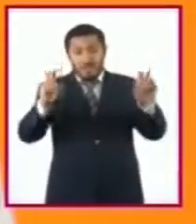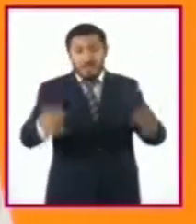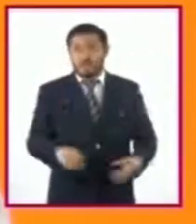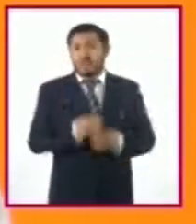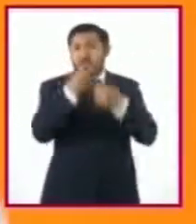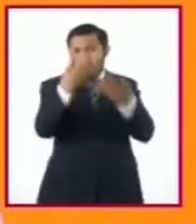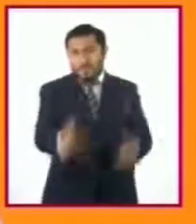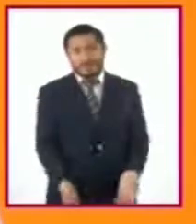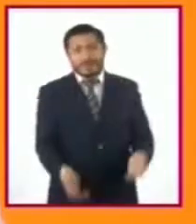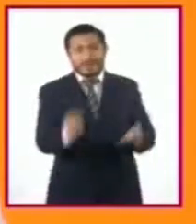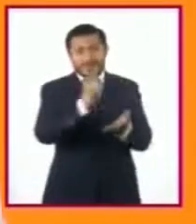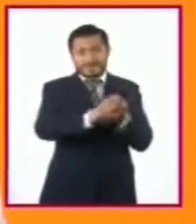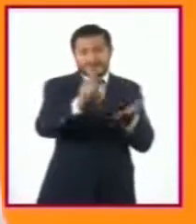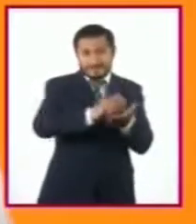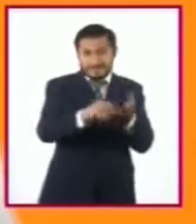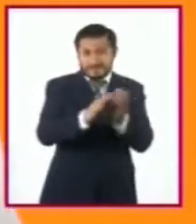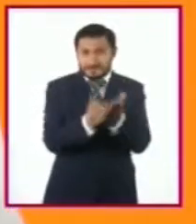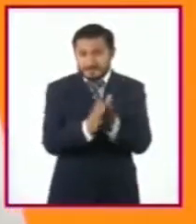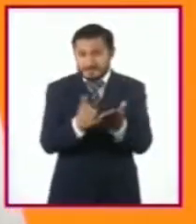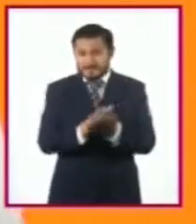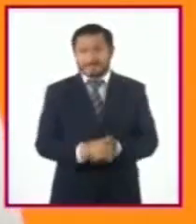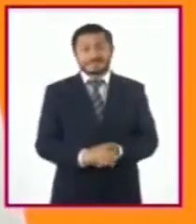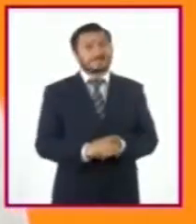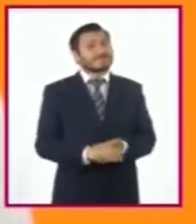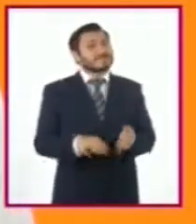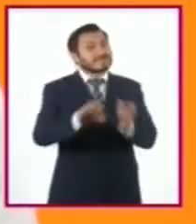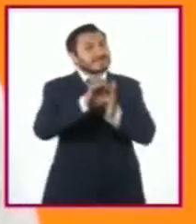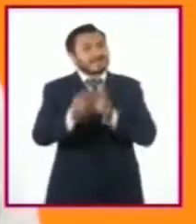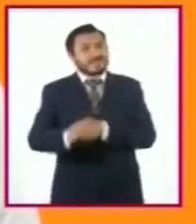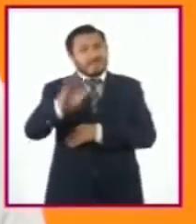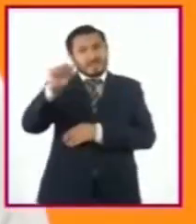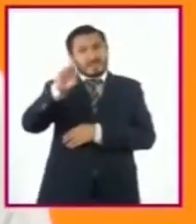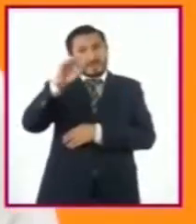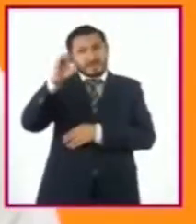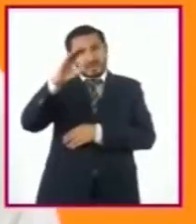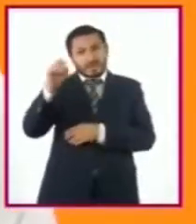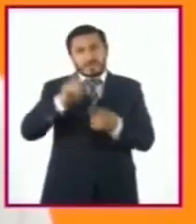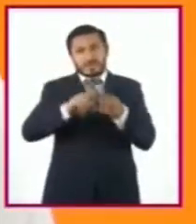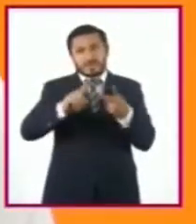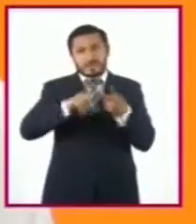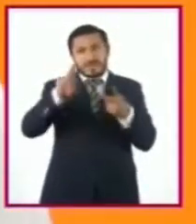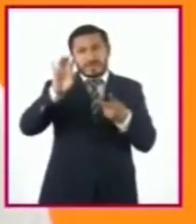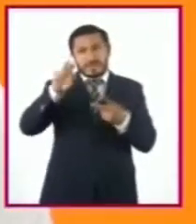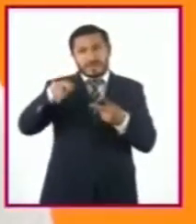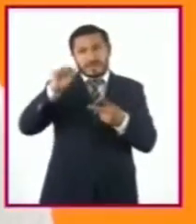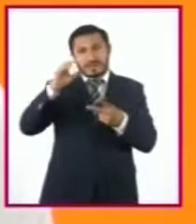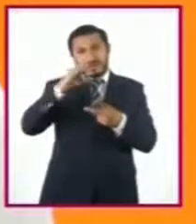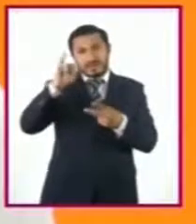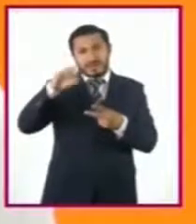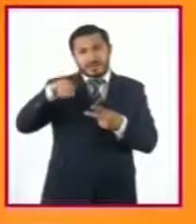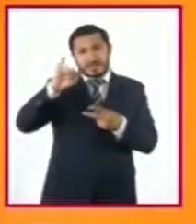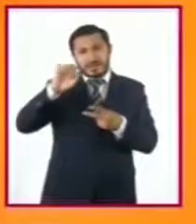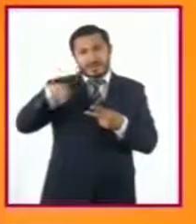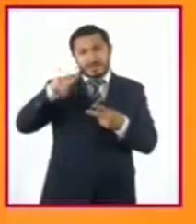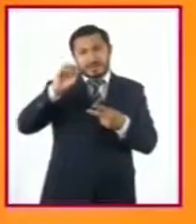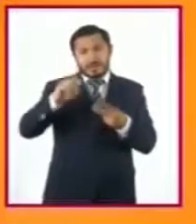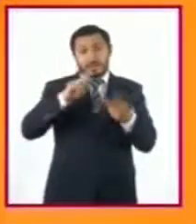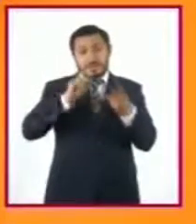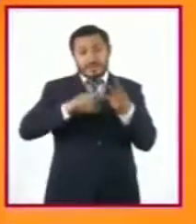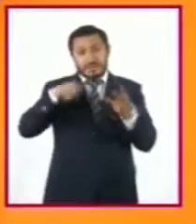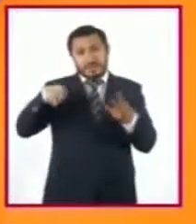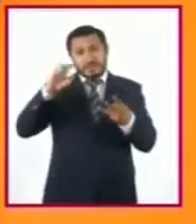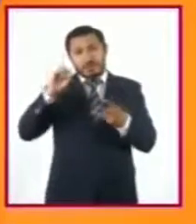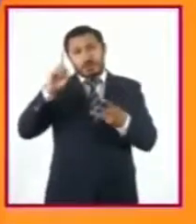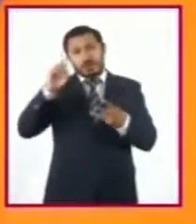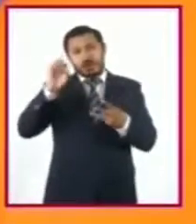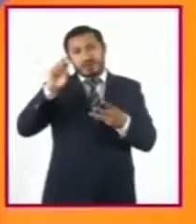las obras de algunos movimientos, como el barroco, el renacimiento y el modernismo. Y